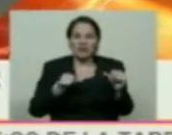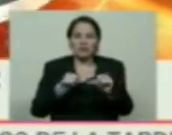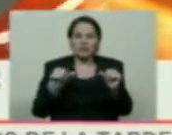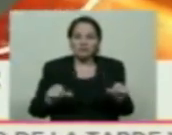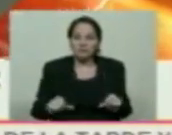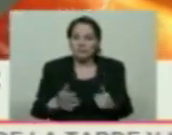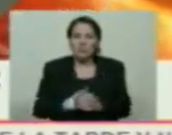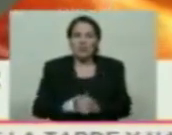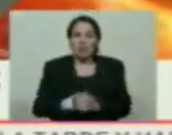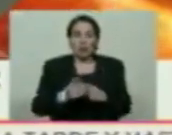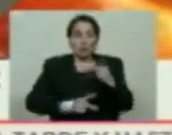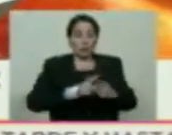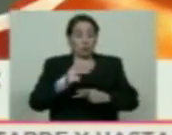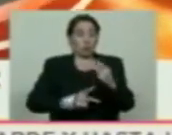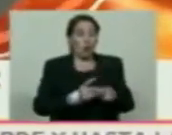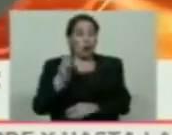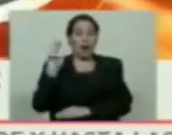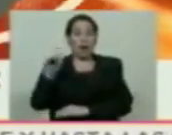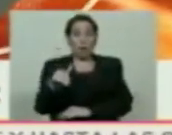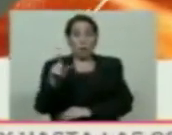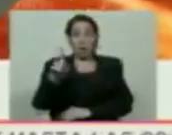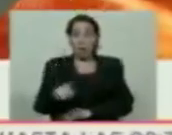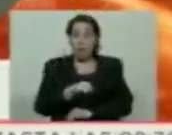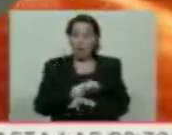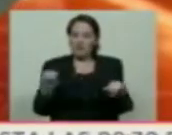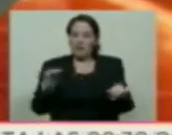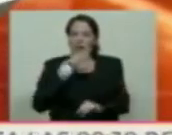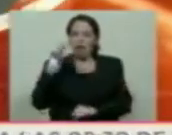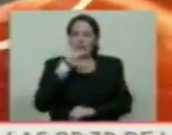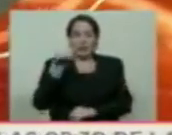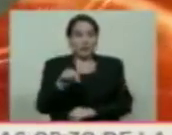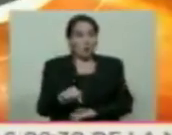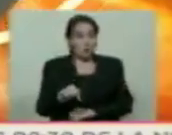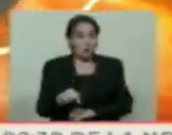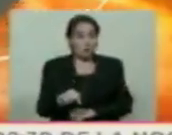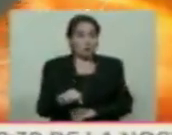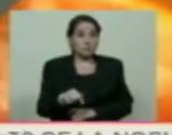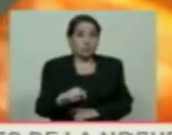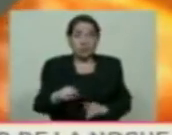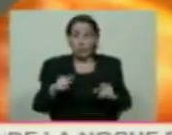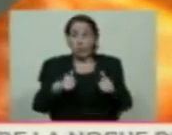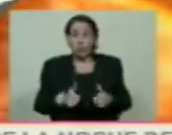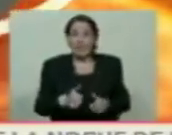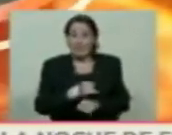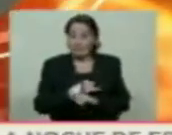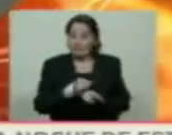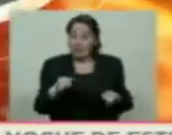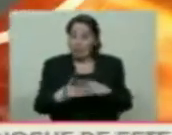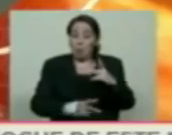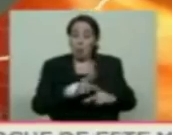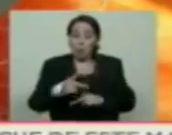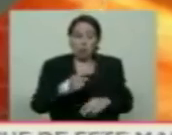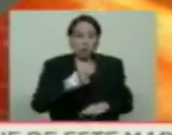sistema de producción que abastece al estado de Aragua. Estimamos que para la tarde de hoy comience ya a reflejarse producción hacia